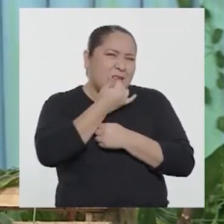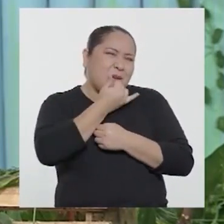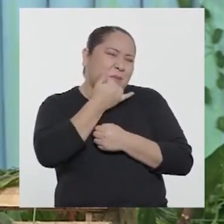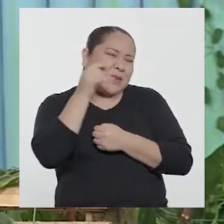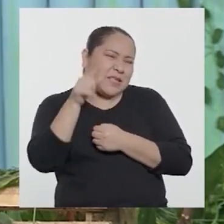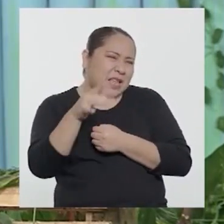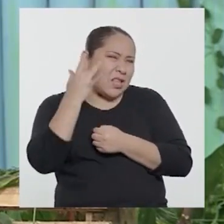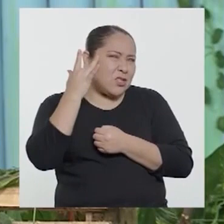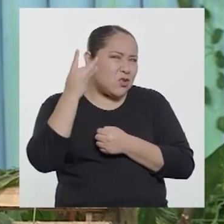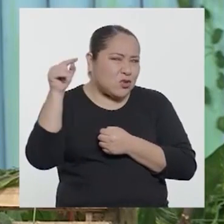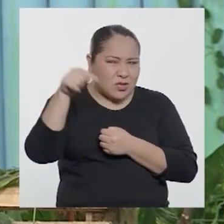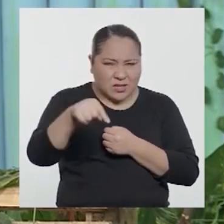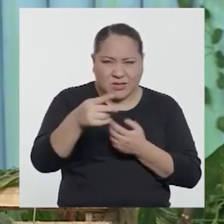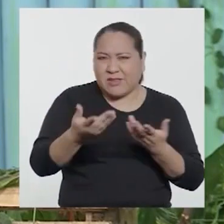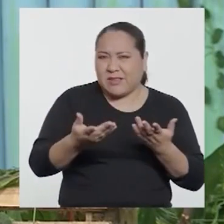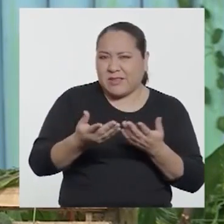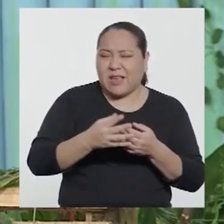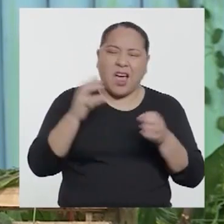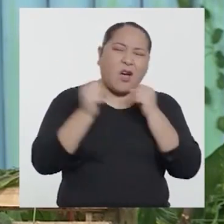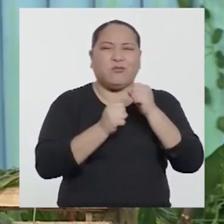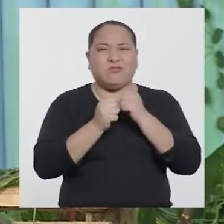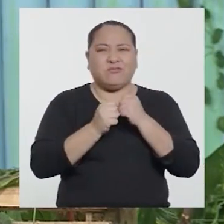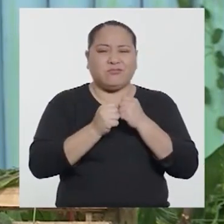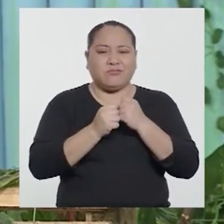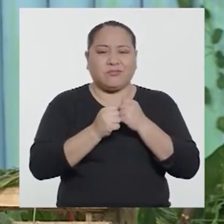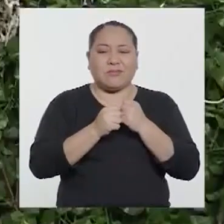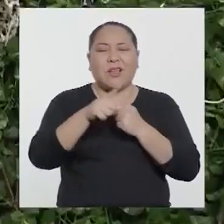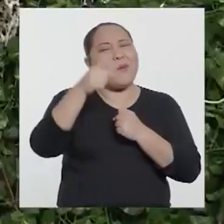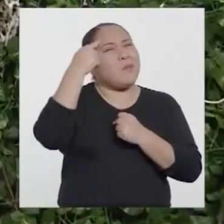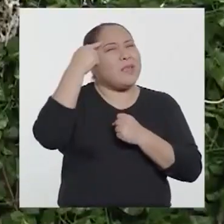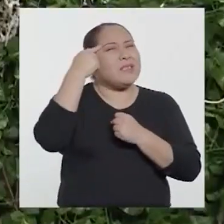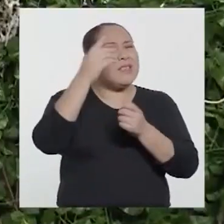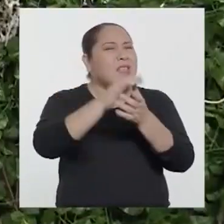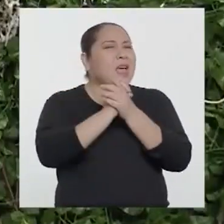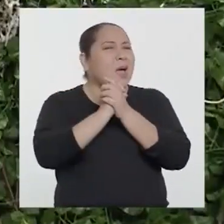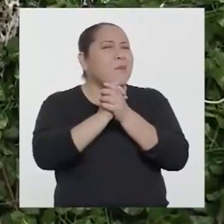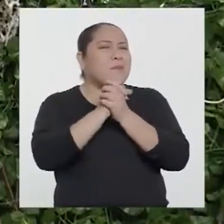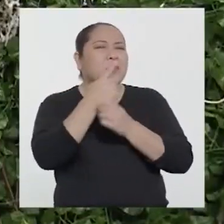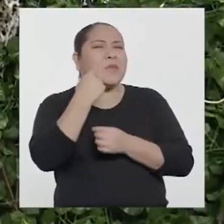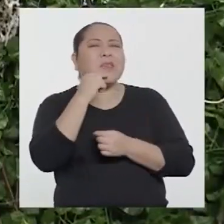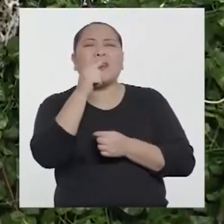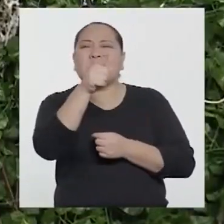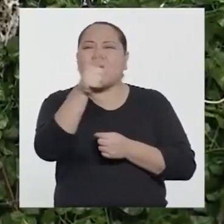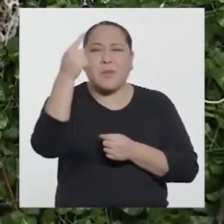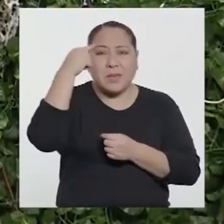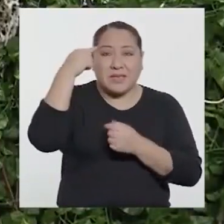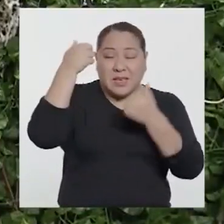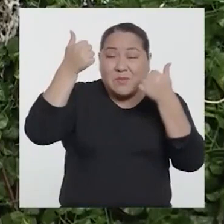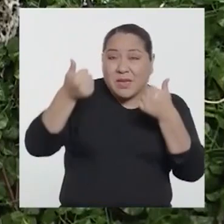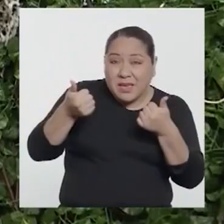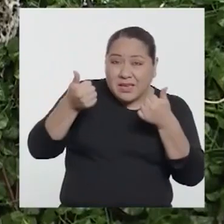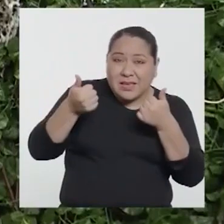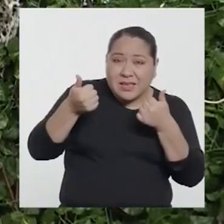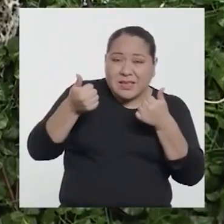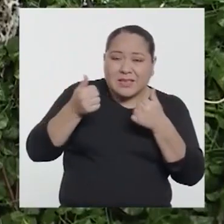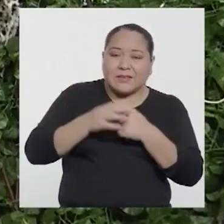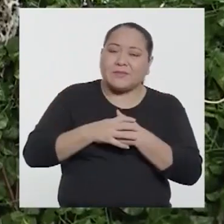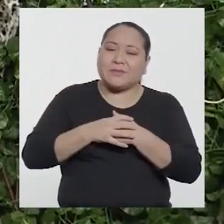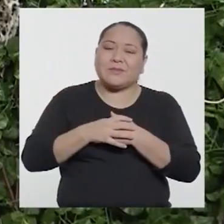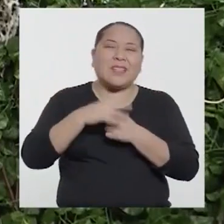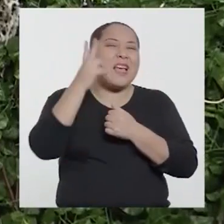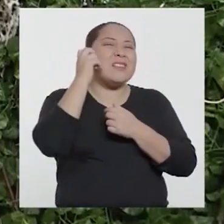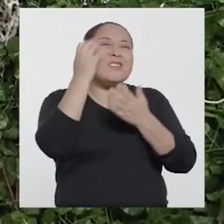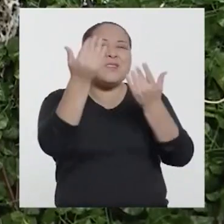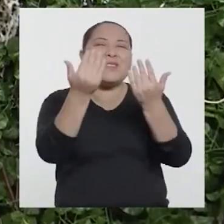ocurrirá con el sonido en estos parlantes. ¿Qué piensan, amigas y amigos? ¿Creen que funcione?